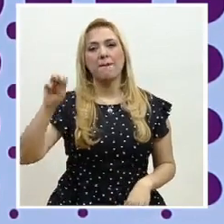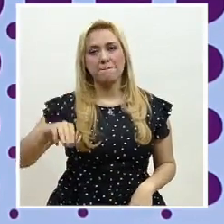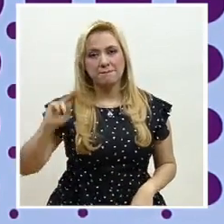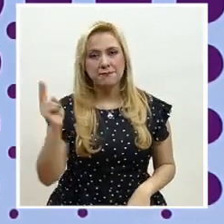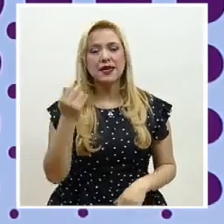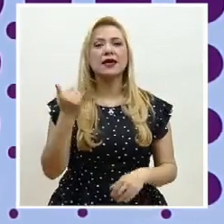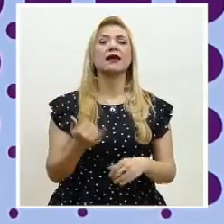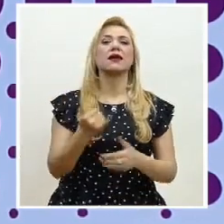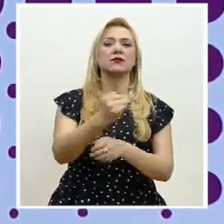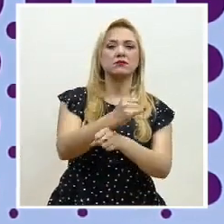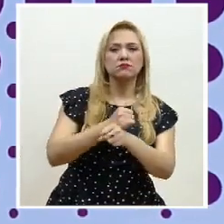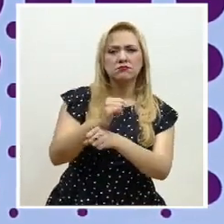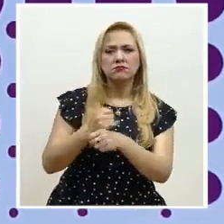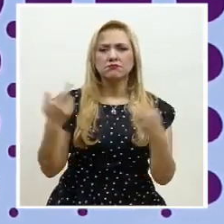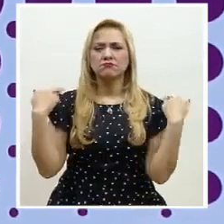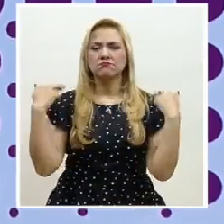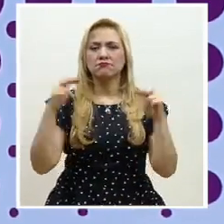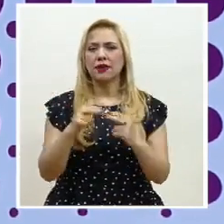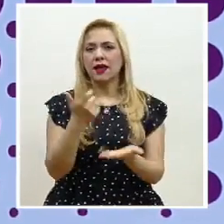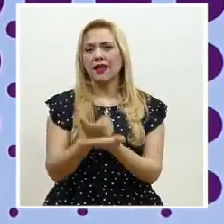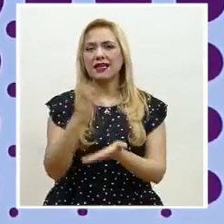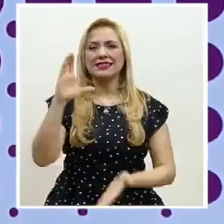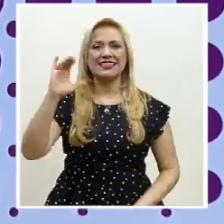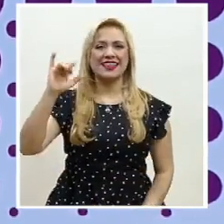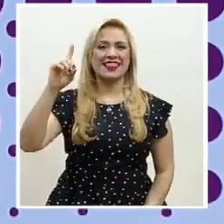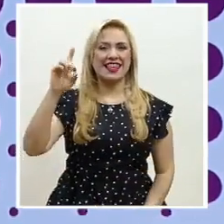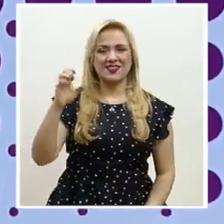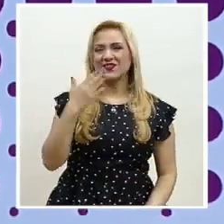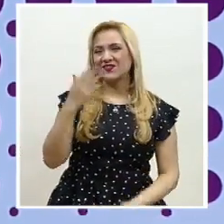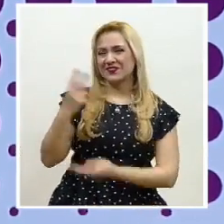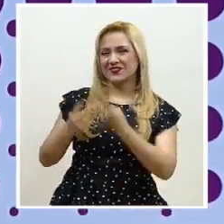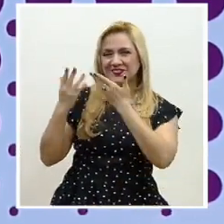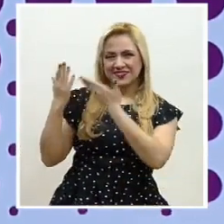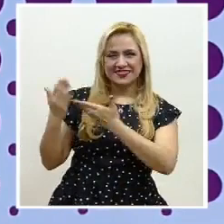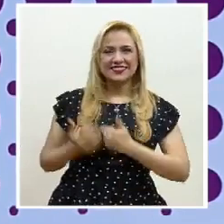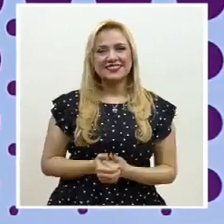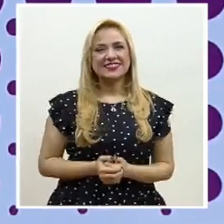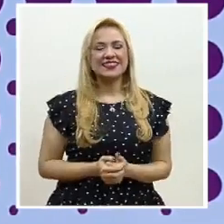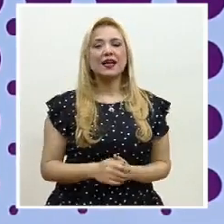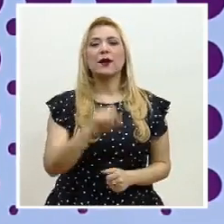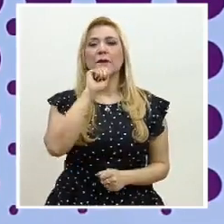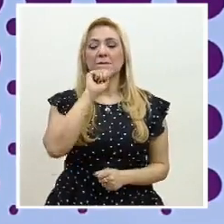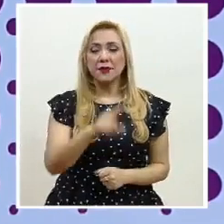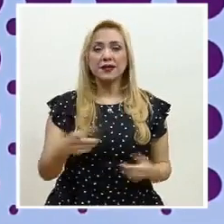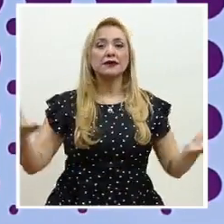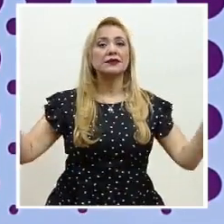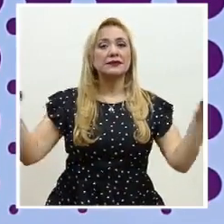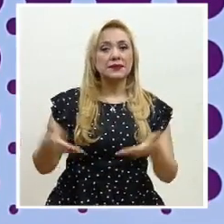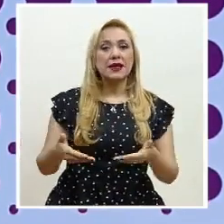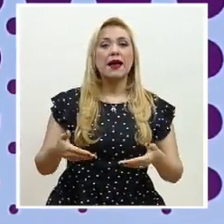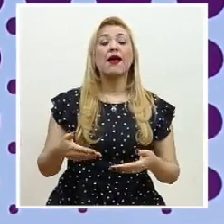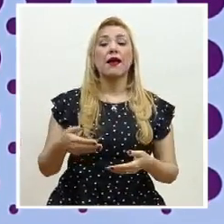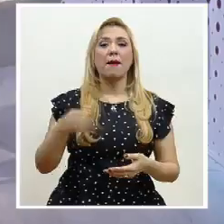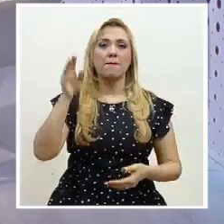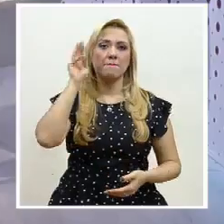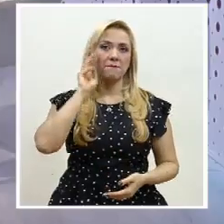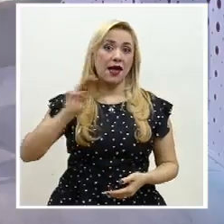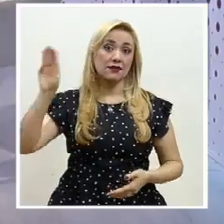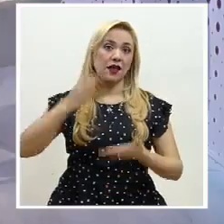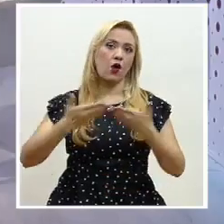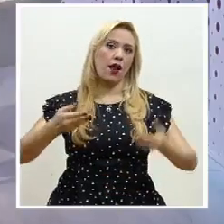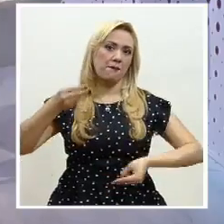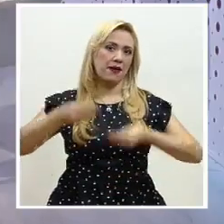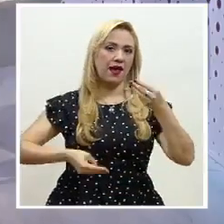Centro de Investigación y Docencia Económica. Bienvenido, Fernando. Muchas gracias. También con mucho gusto presento a la maestra y ahora